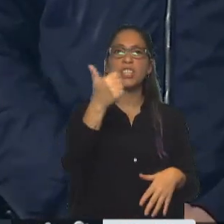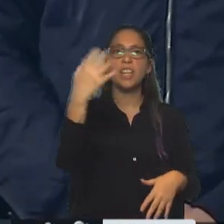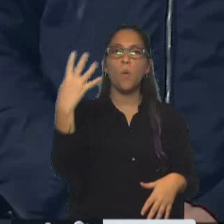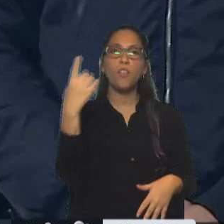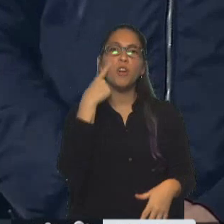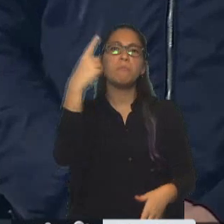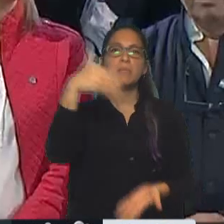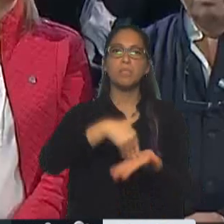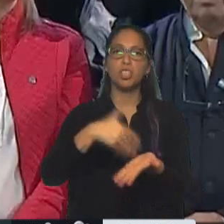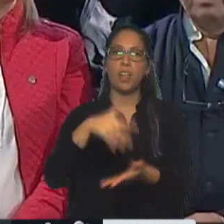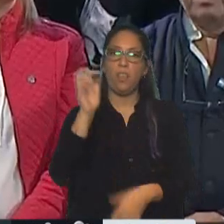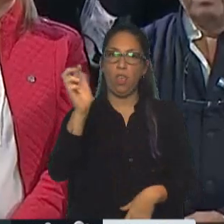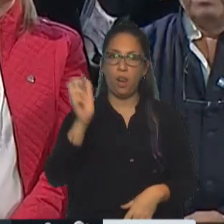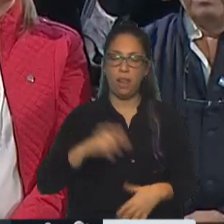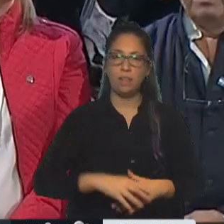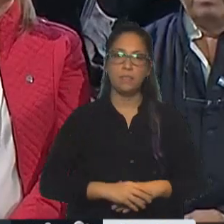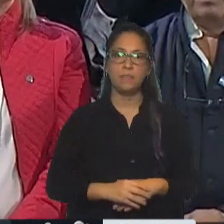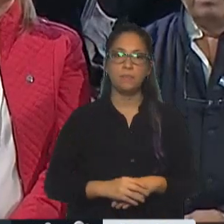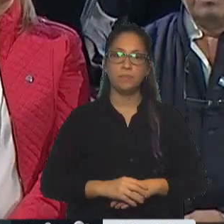164.000 millones de dólares.